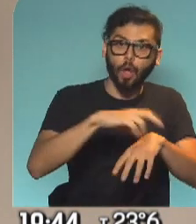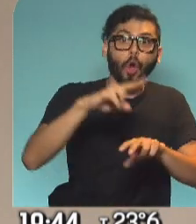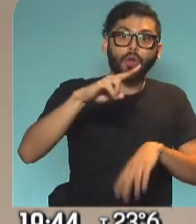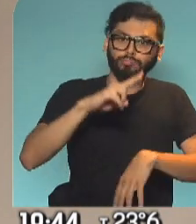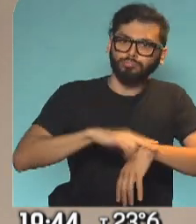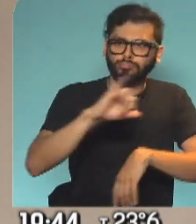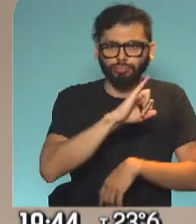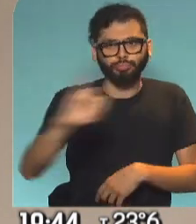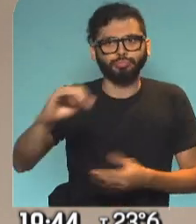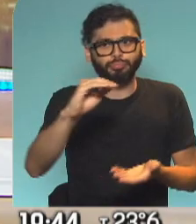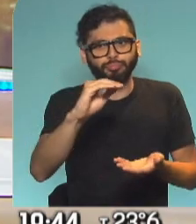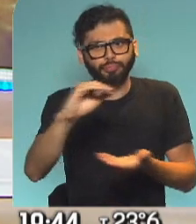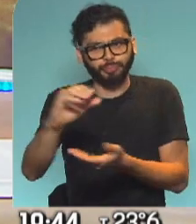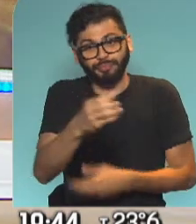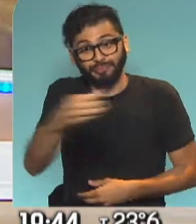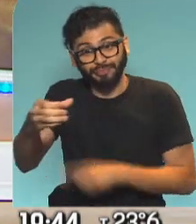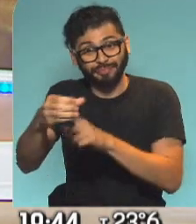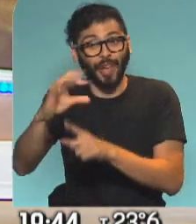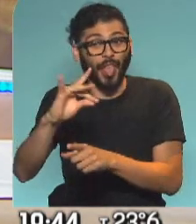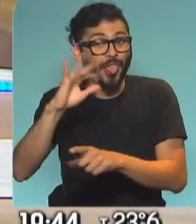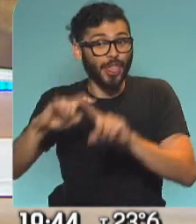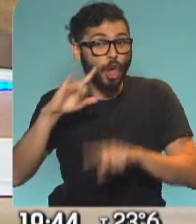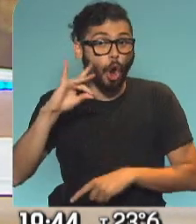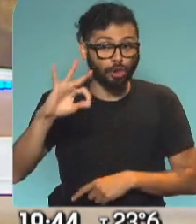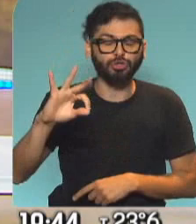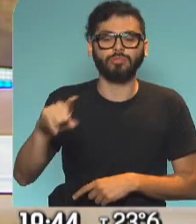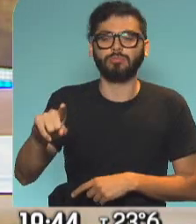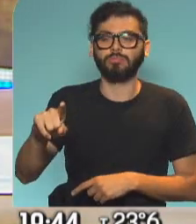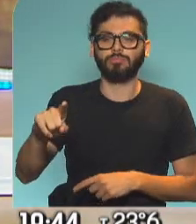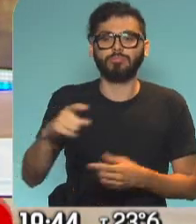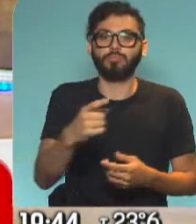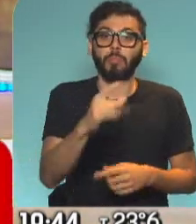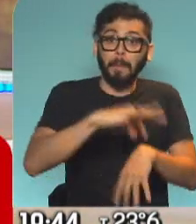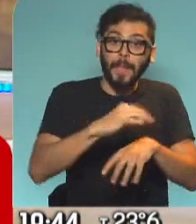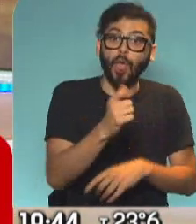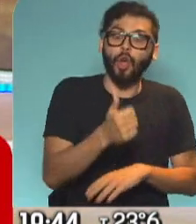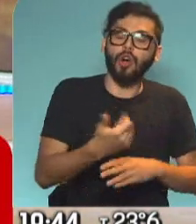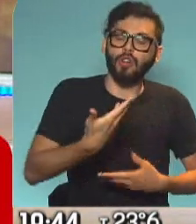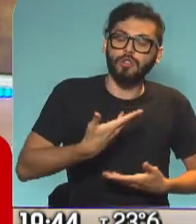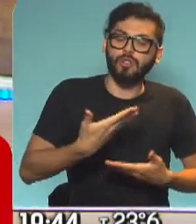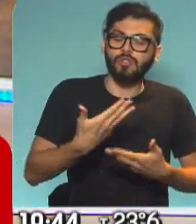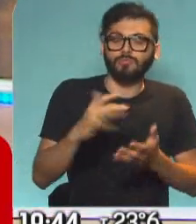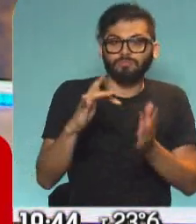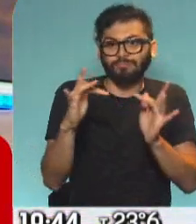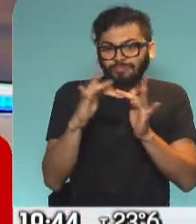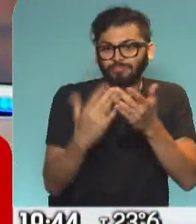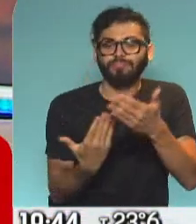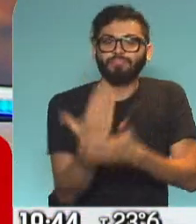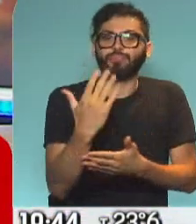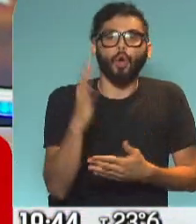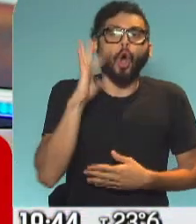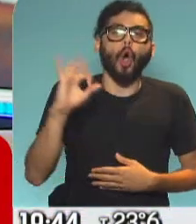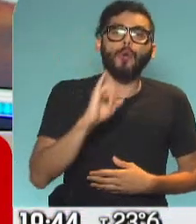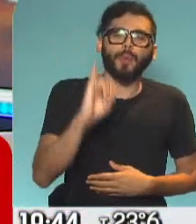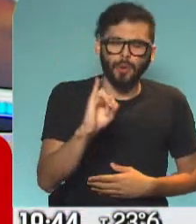dióxido de cloro, que le suministren esto, ha manifestado su visión en las redes sociales. Vamos a compartir justamente